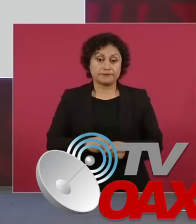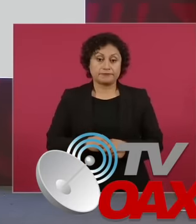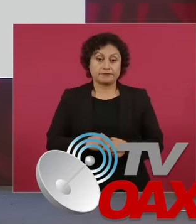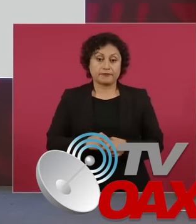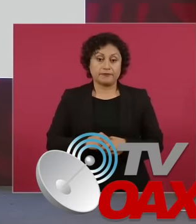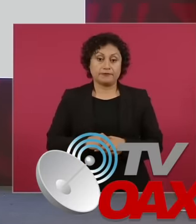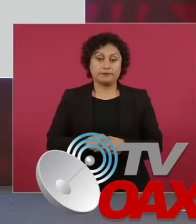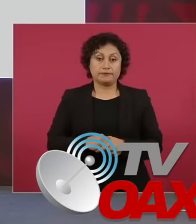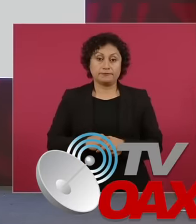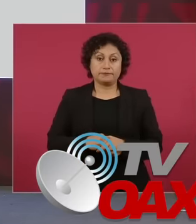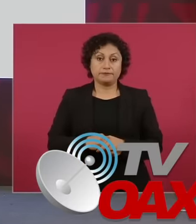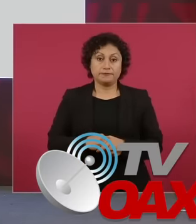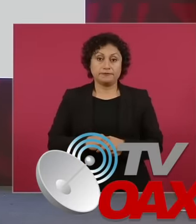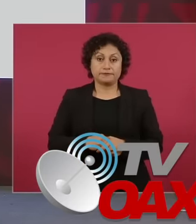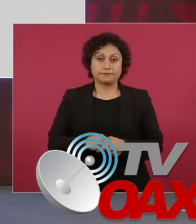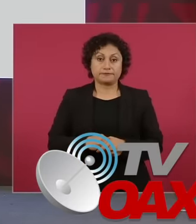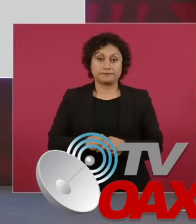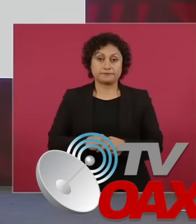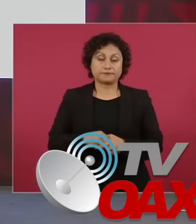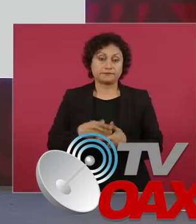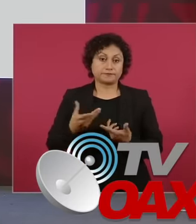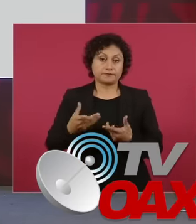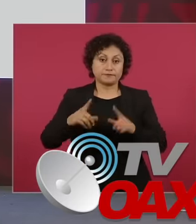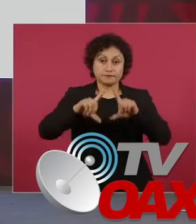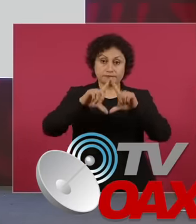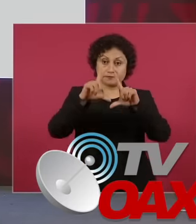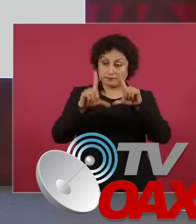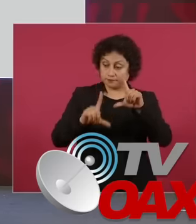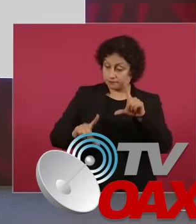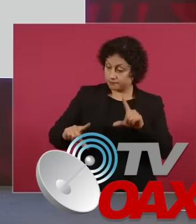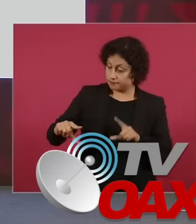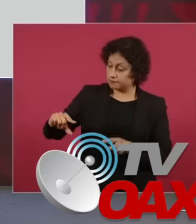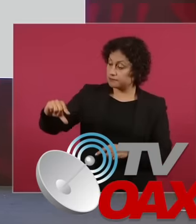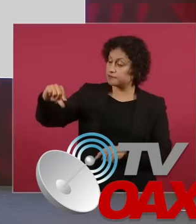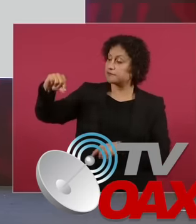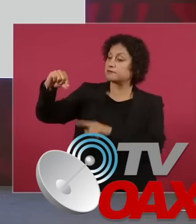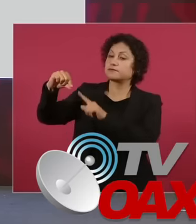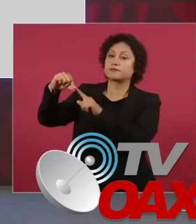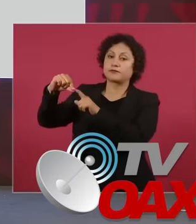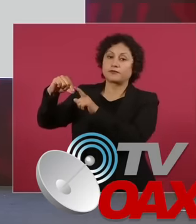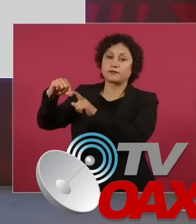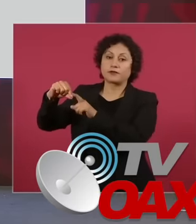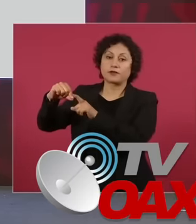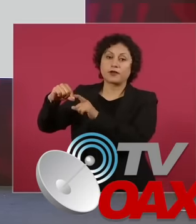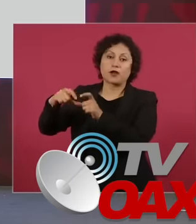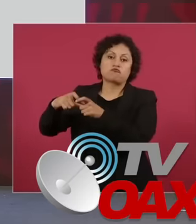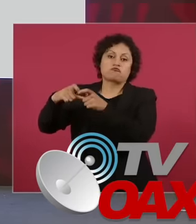y aquí fue, como dije, donde más creció el sector turístico.